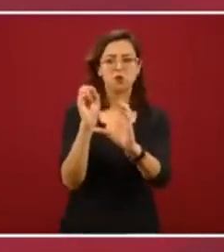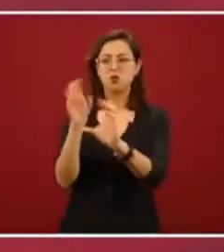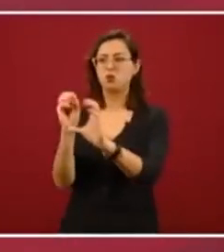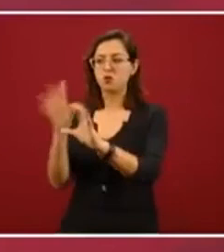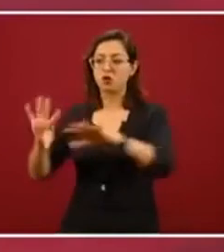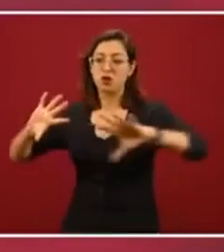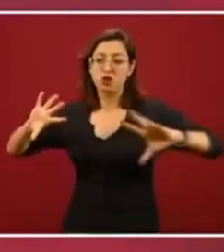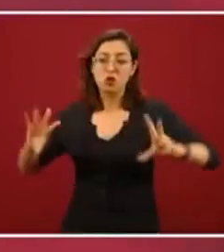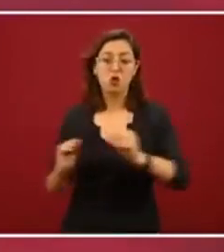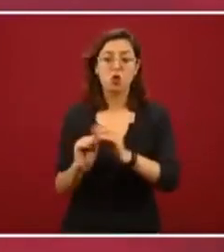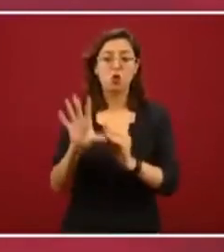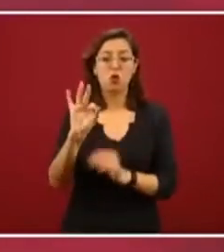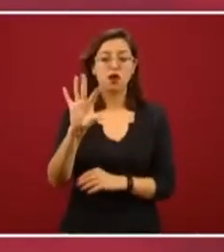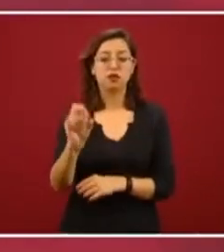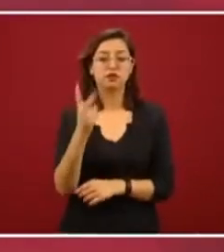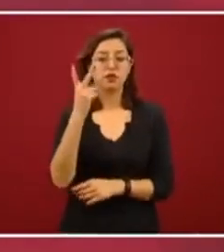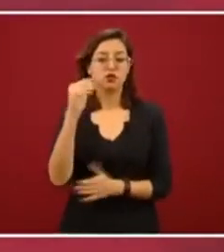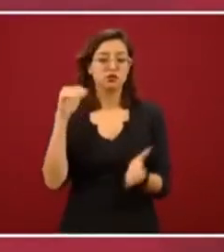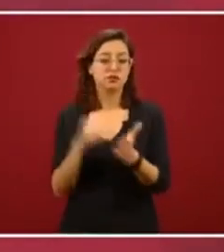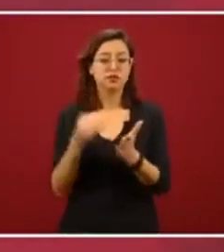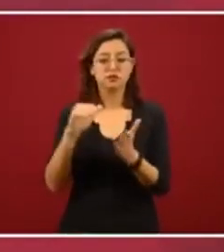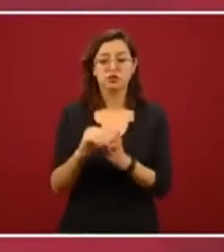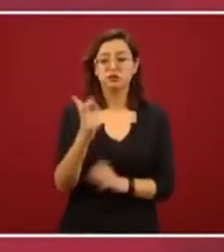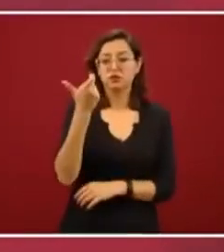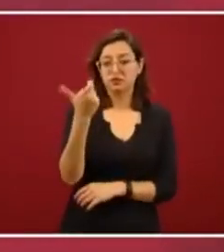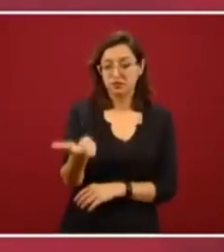42 mil millones de pesos.